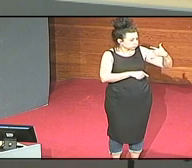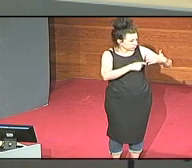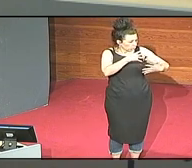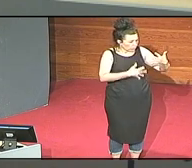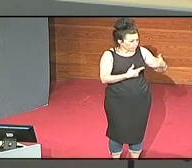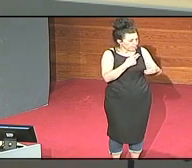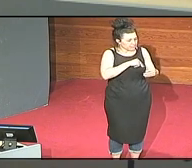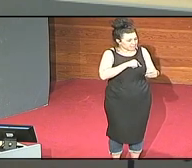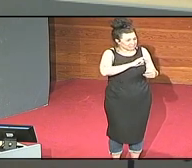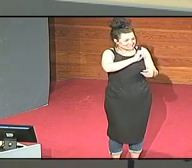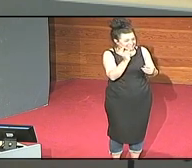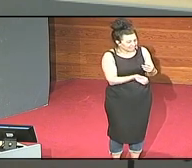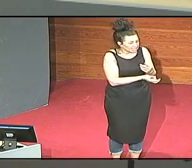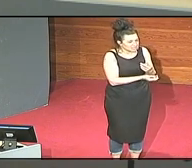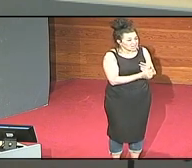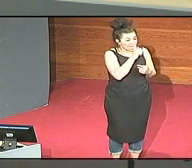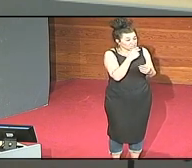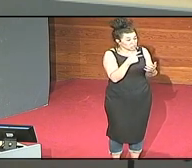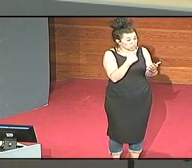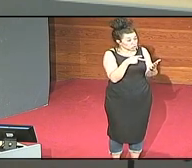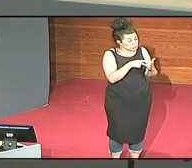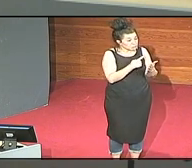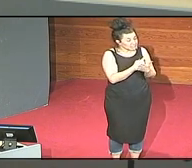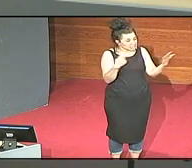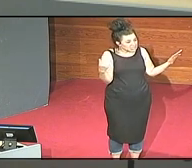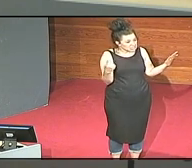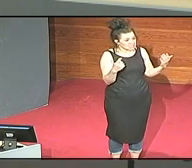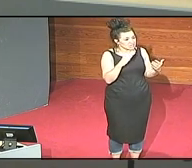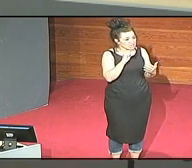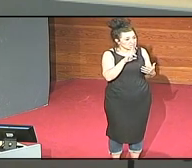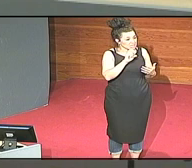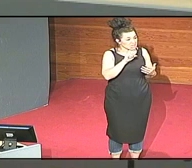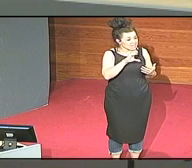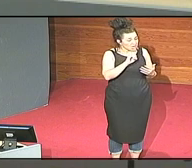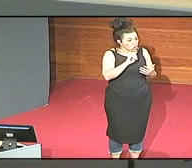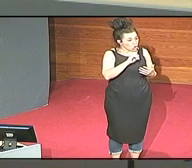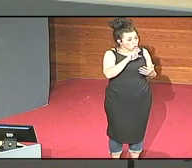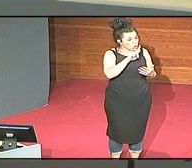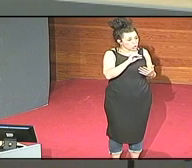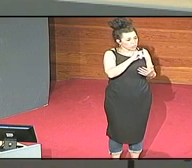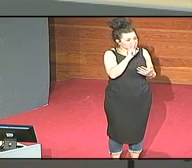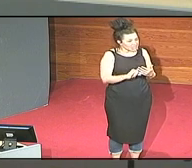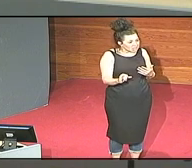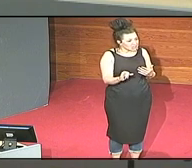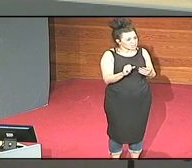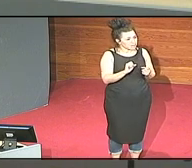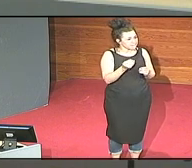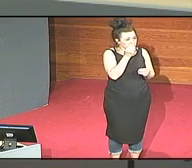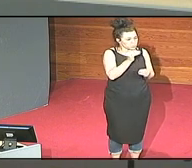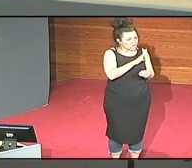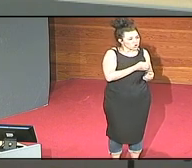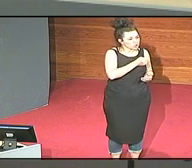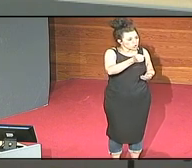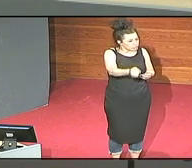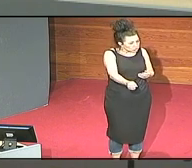civismo y en 2016 fue finalista del premio cirilo rodríguez al mejor corresponsal y enviado especial de un medio